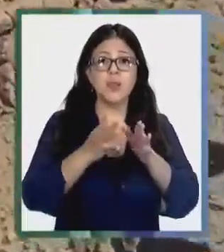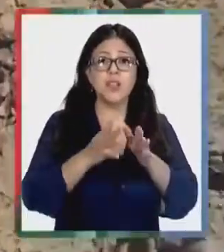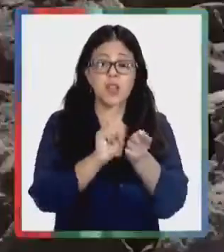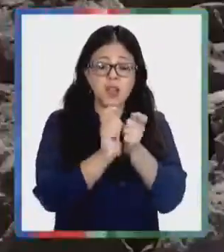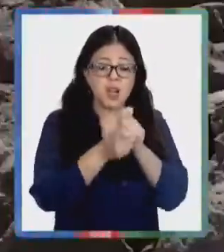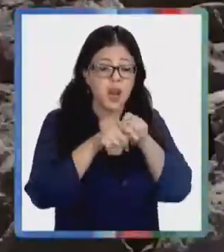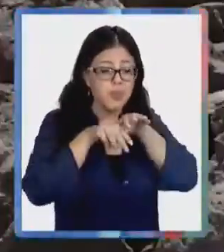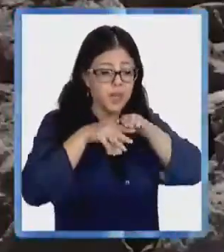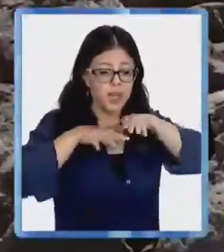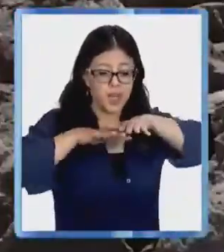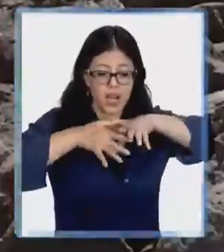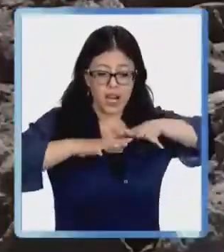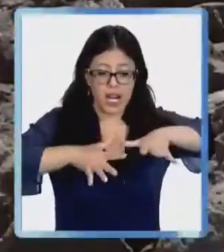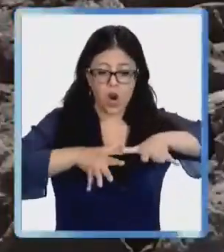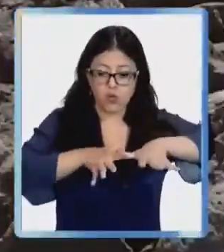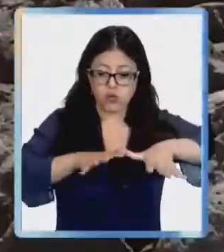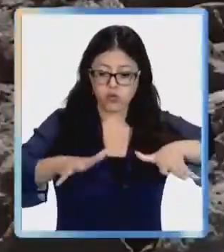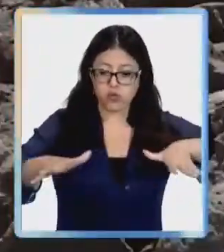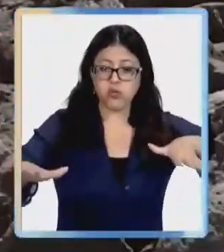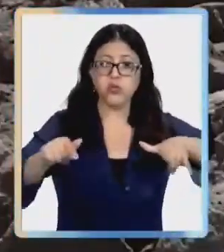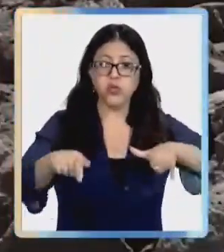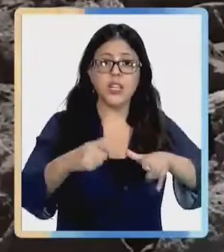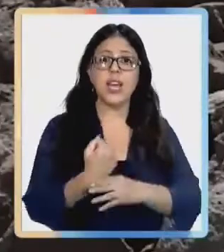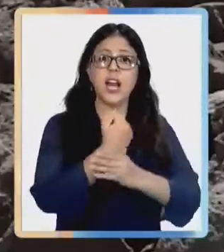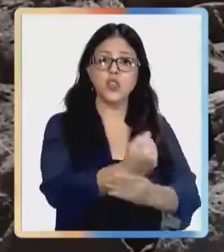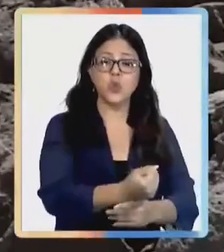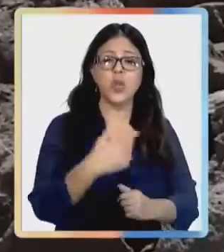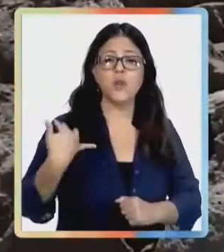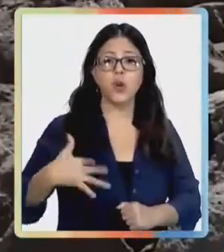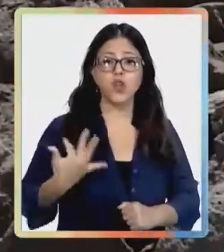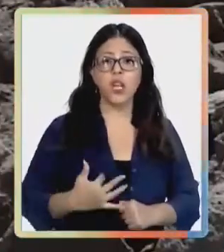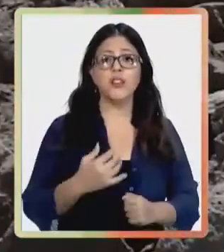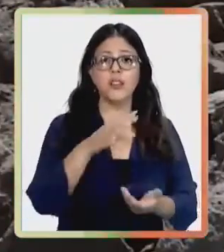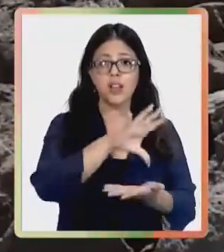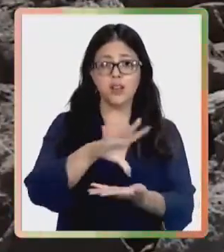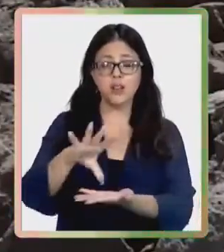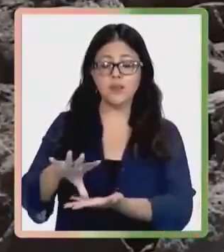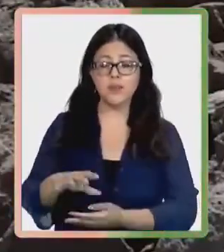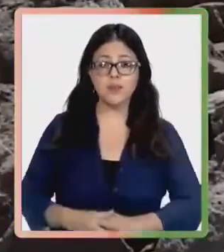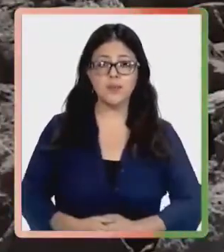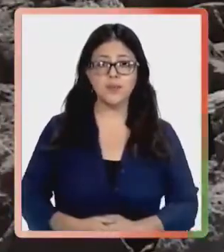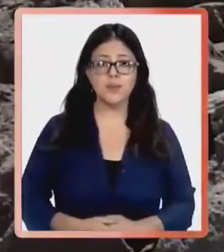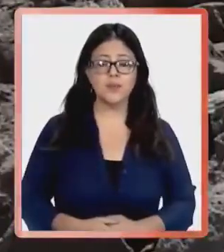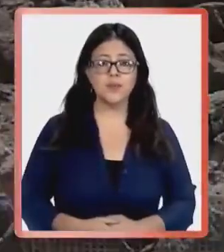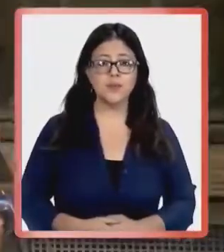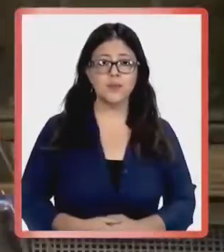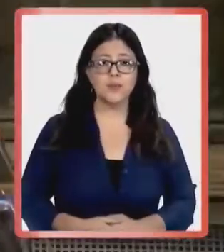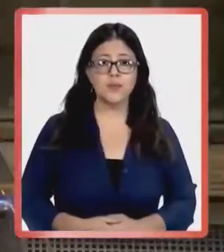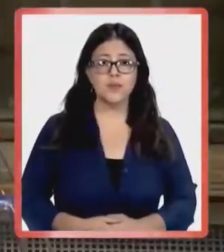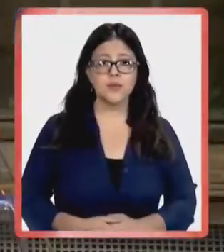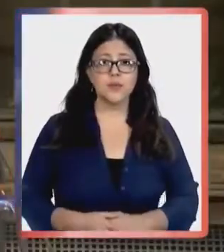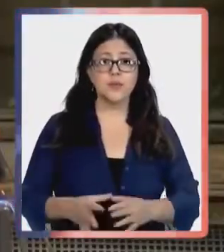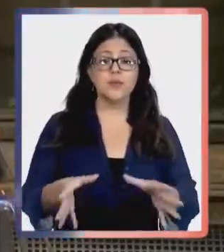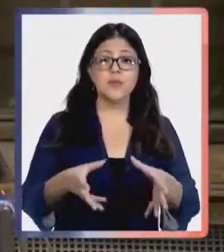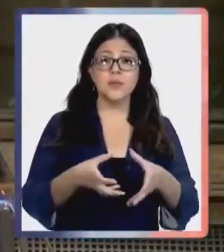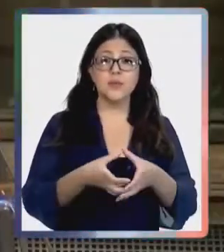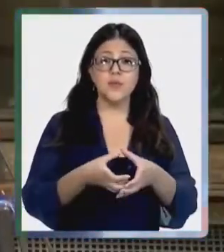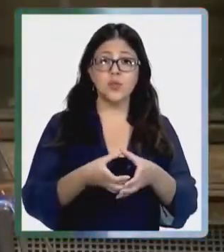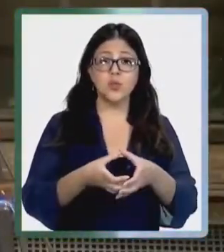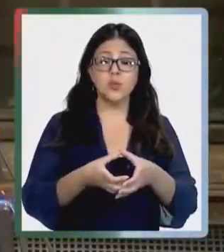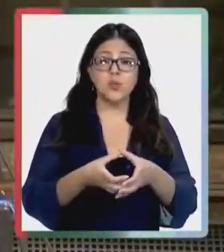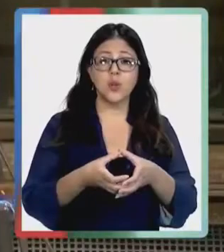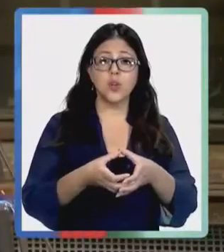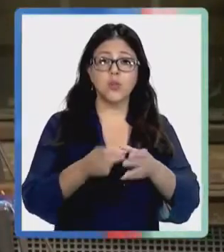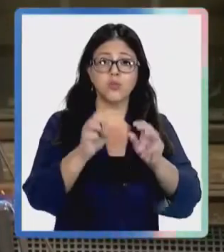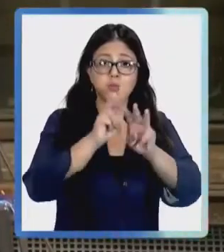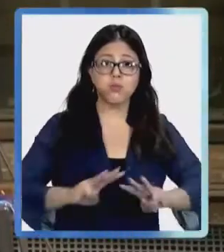del río y reafirmó que la cooperación debe ser fundamental entre ambas naciones. El fallo del organismo judicial de Naciones